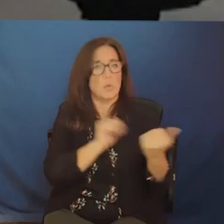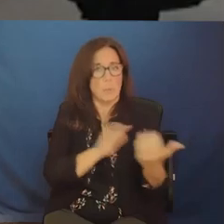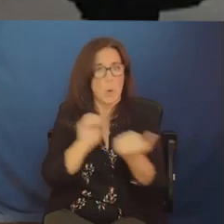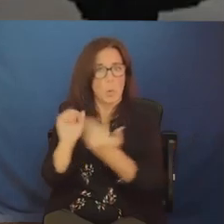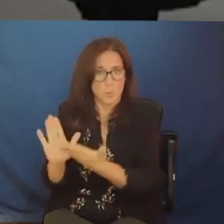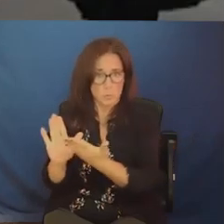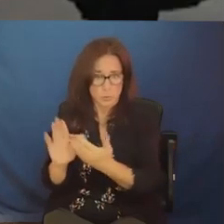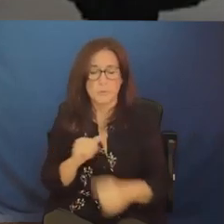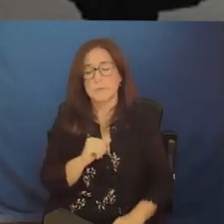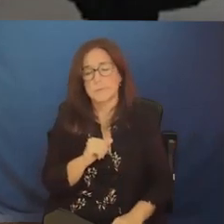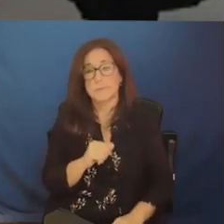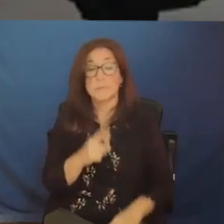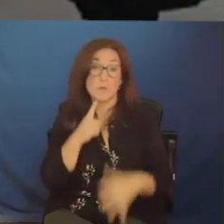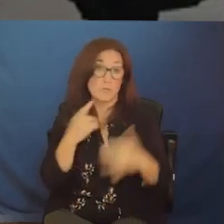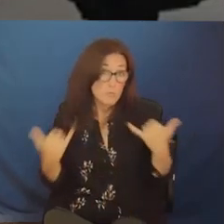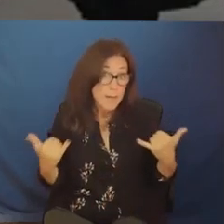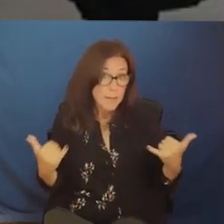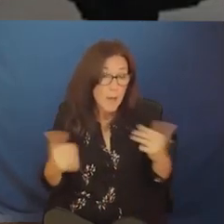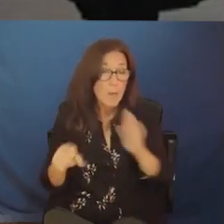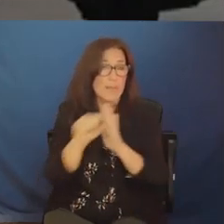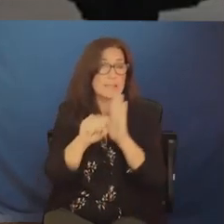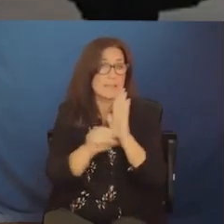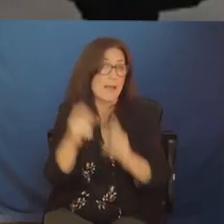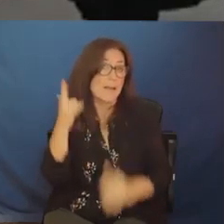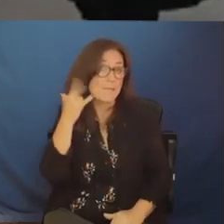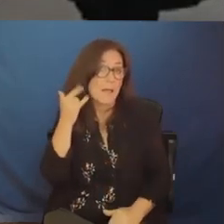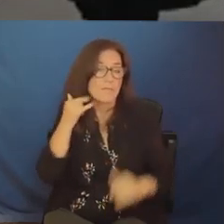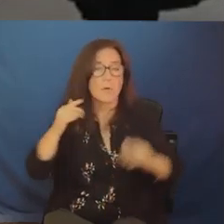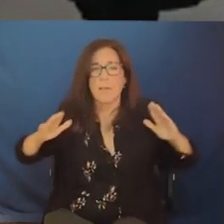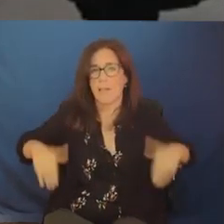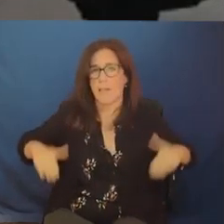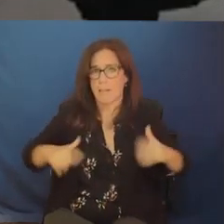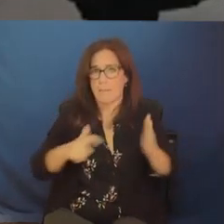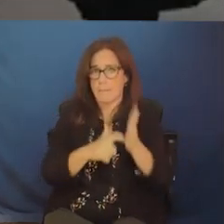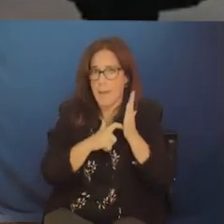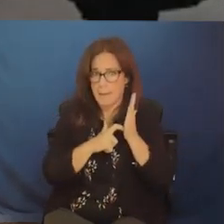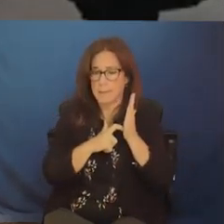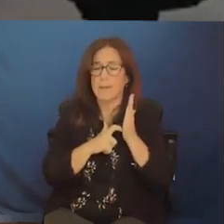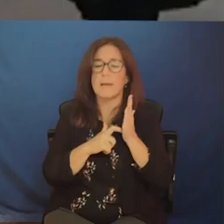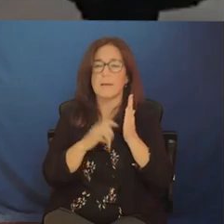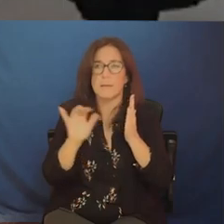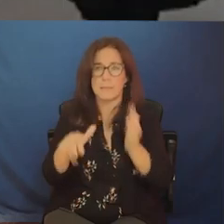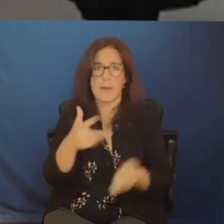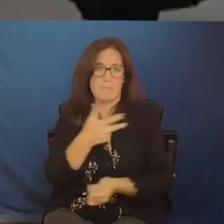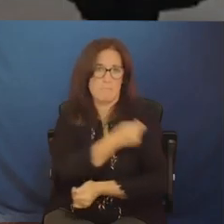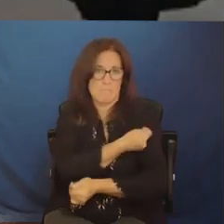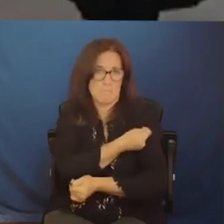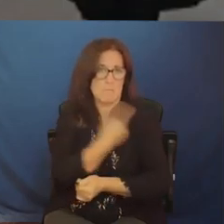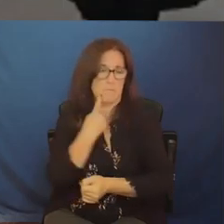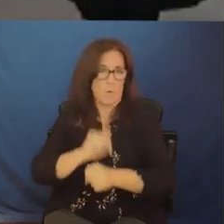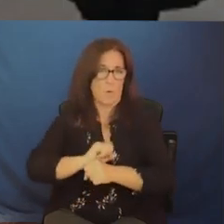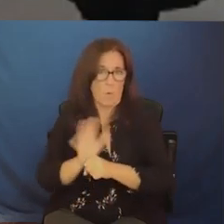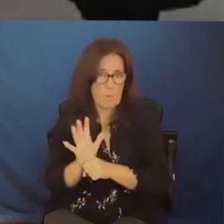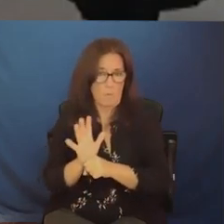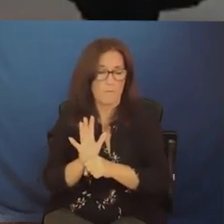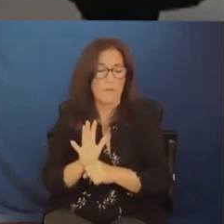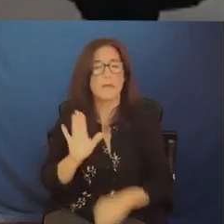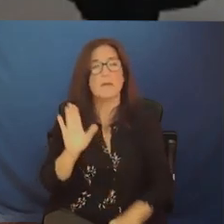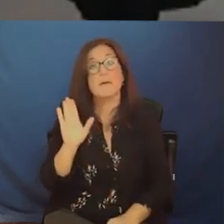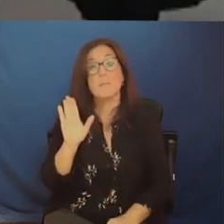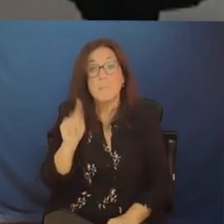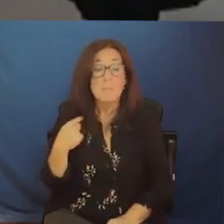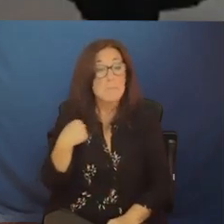en este momento el estado de california no ha hecho que sea o no ha dicho que la